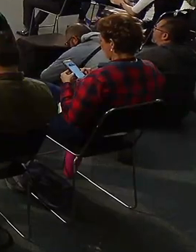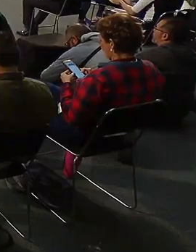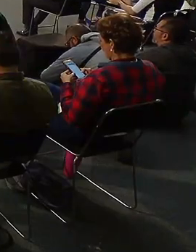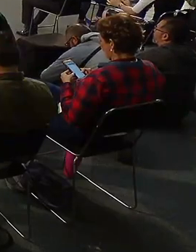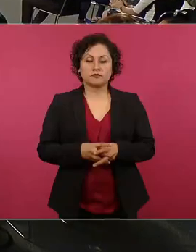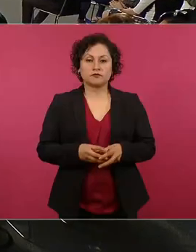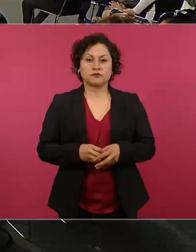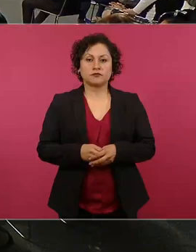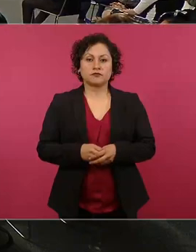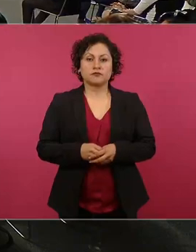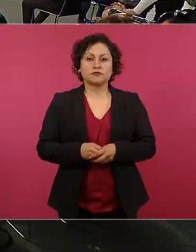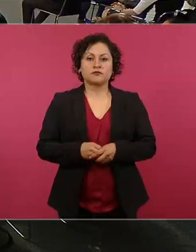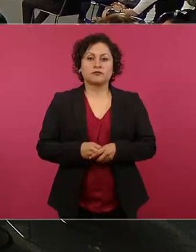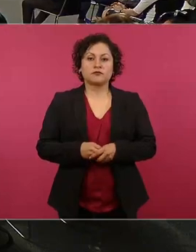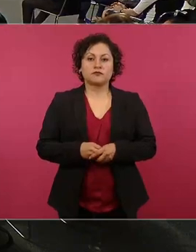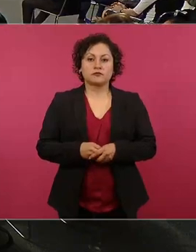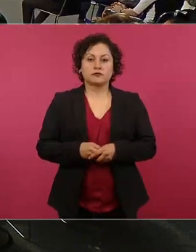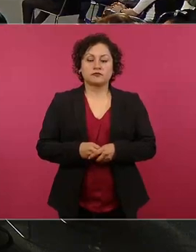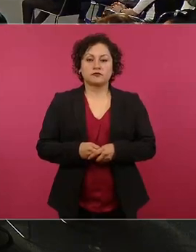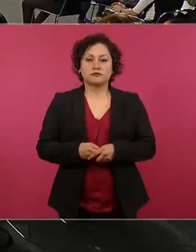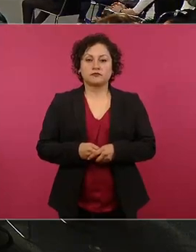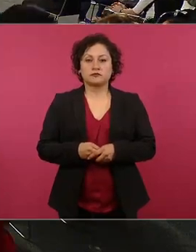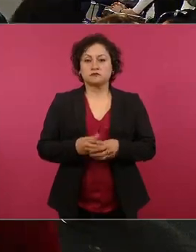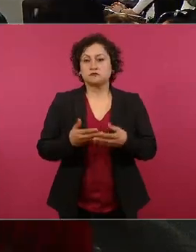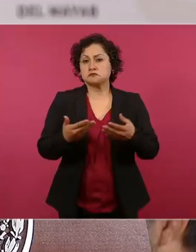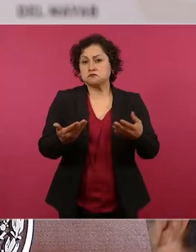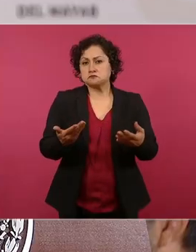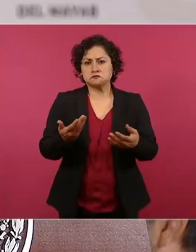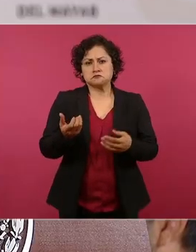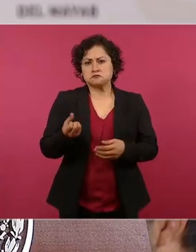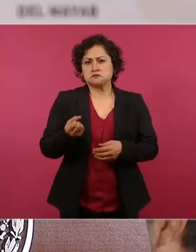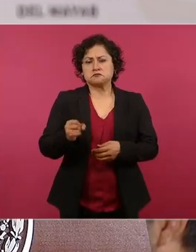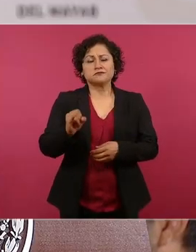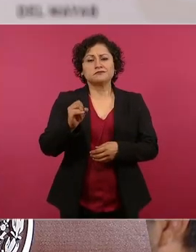porque los sectores de clase media también